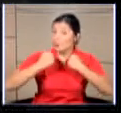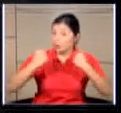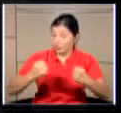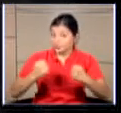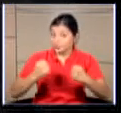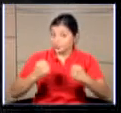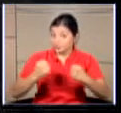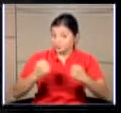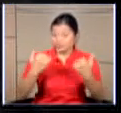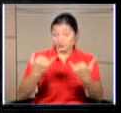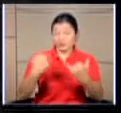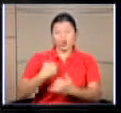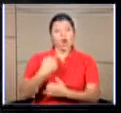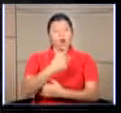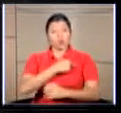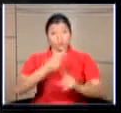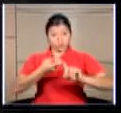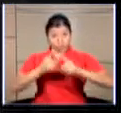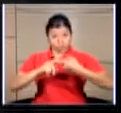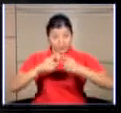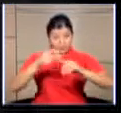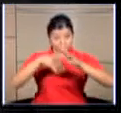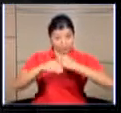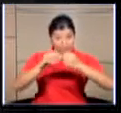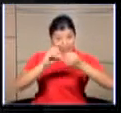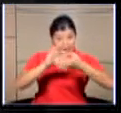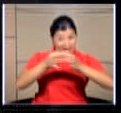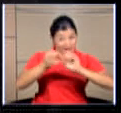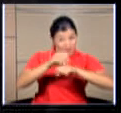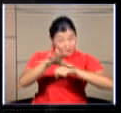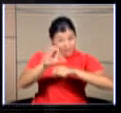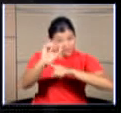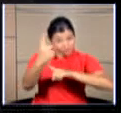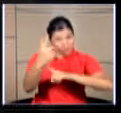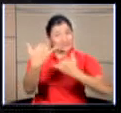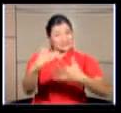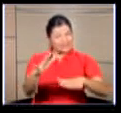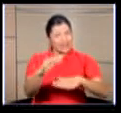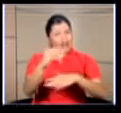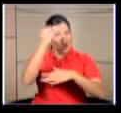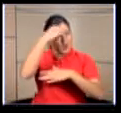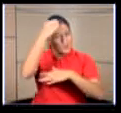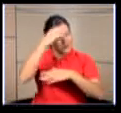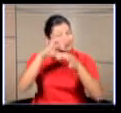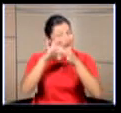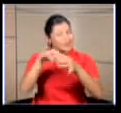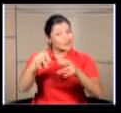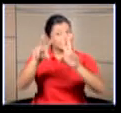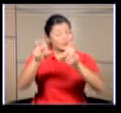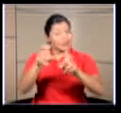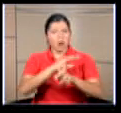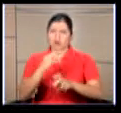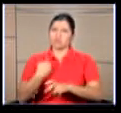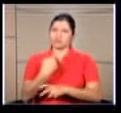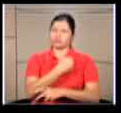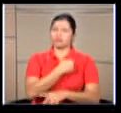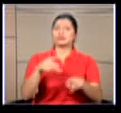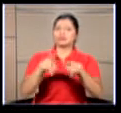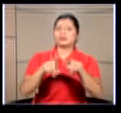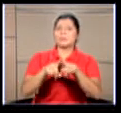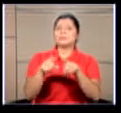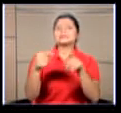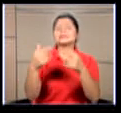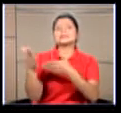Precisamente nuestros amigos en las redes sociales hicieron varios comentarios respecto a este tema y nosotros pues también lo hemos